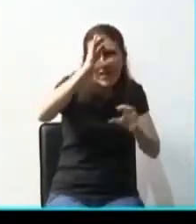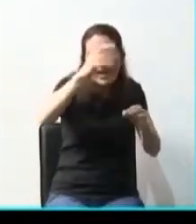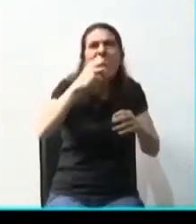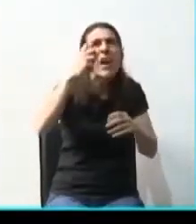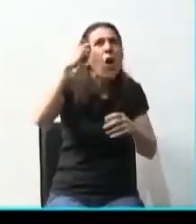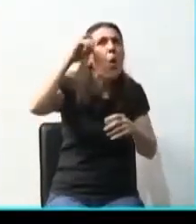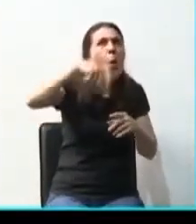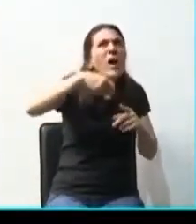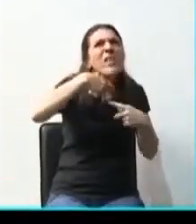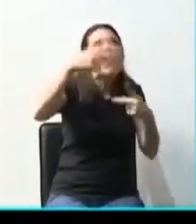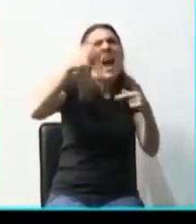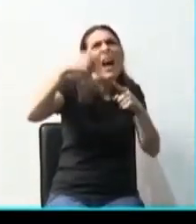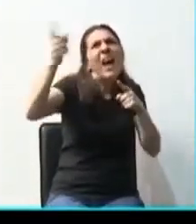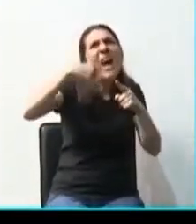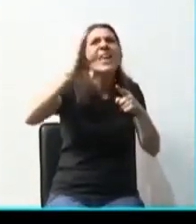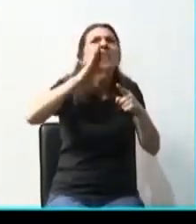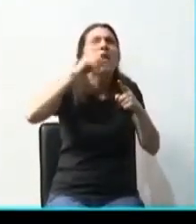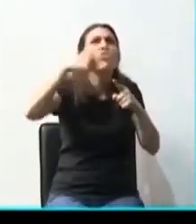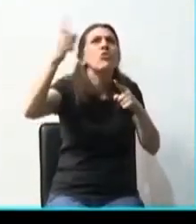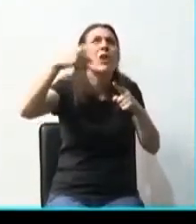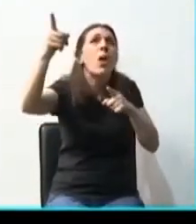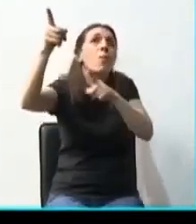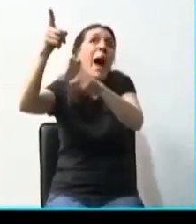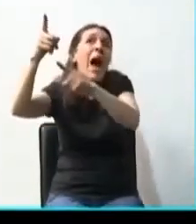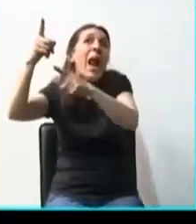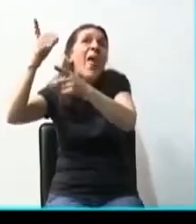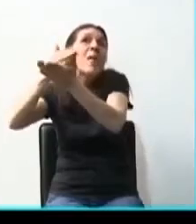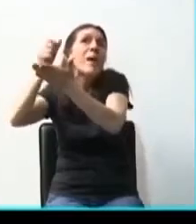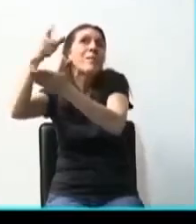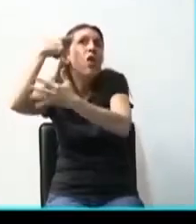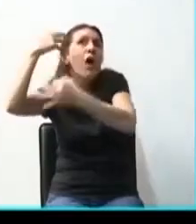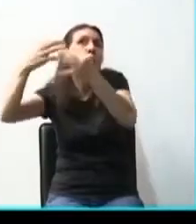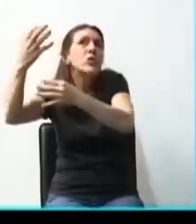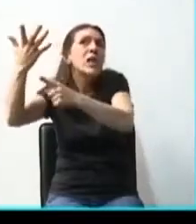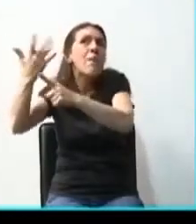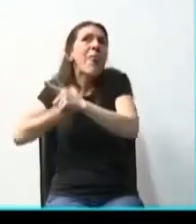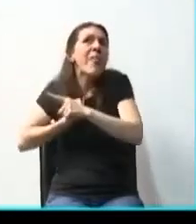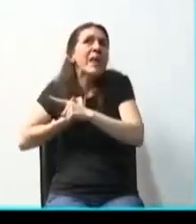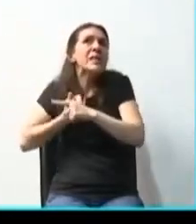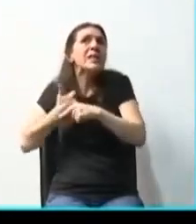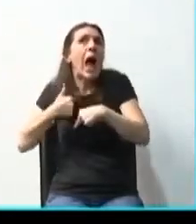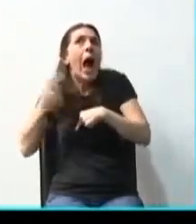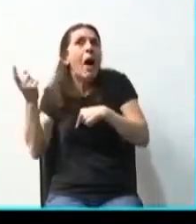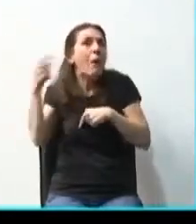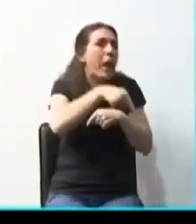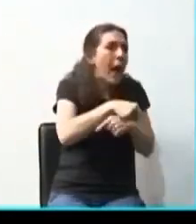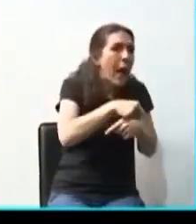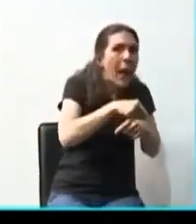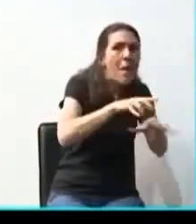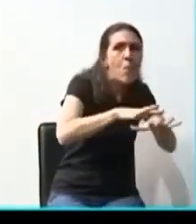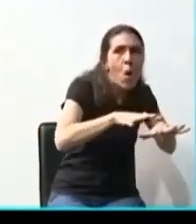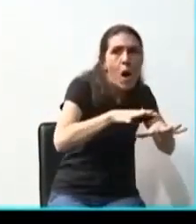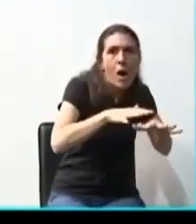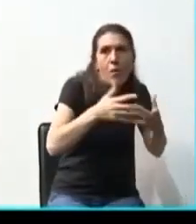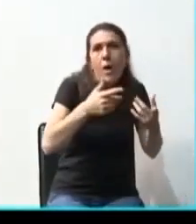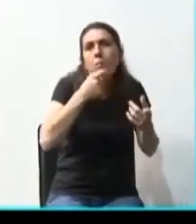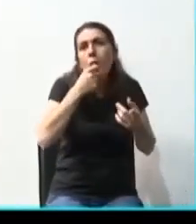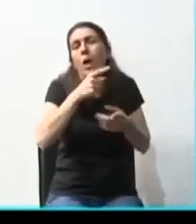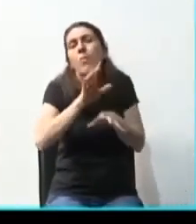Estados Unidos para que el Departamento de Justicia de Estados Unidos diga lo que tienen que hacer? Entonces un juez Boro prende preso a